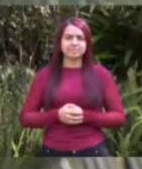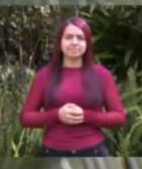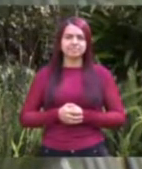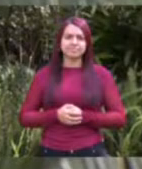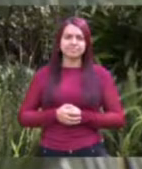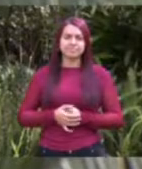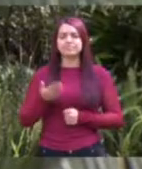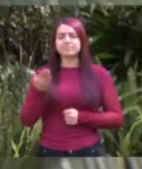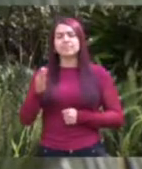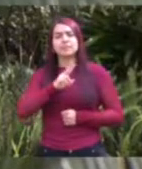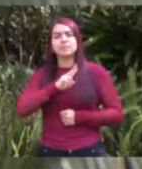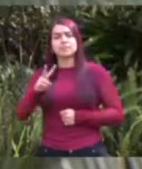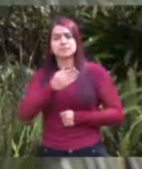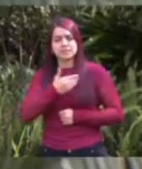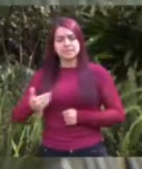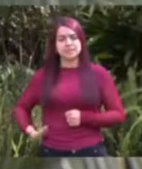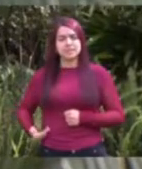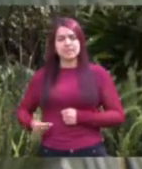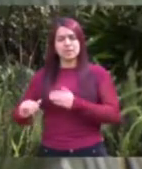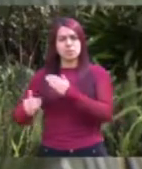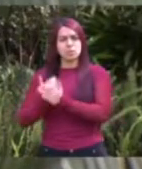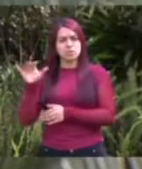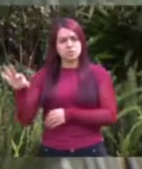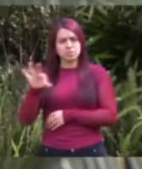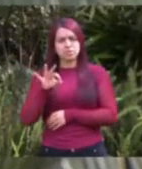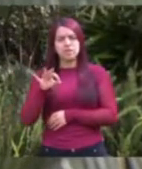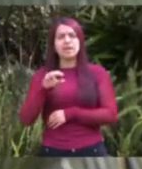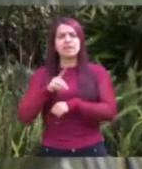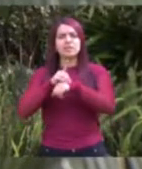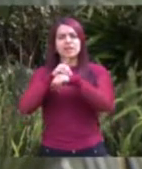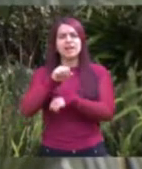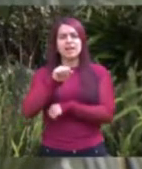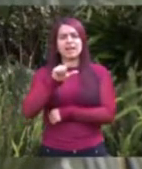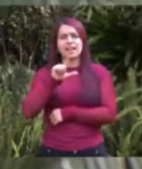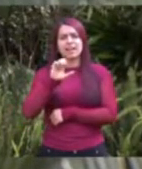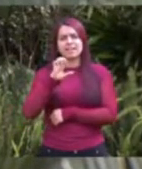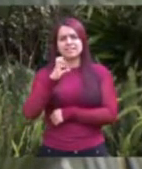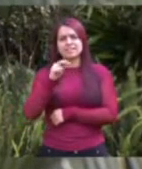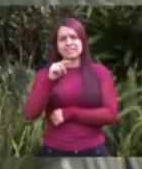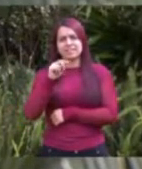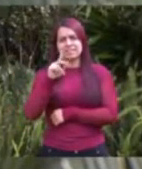señora vicepresidenta entrante, doctora Alexandra Sandoval.